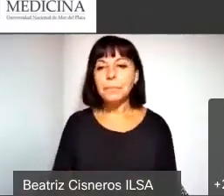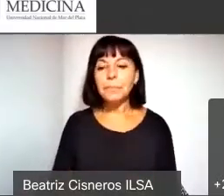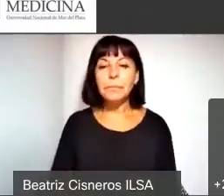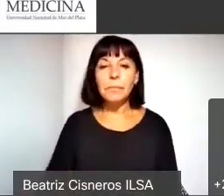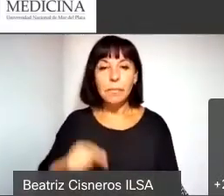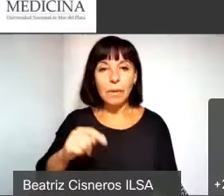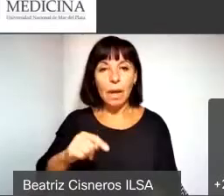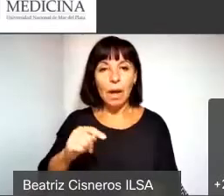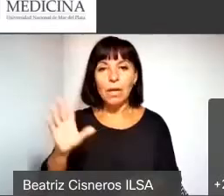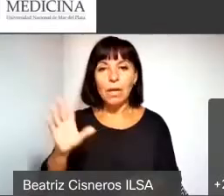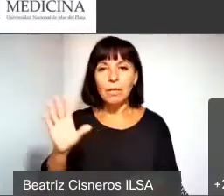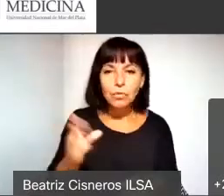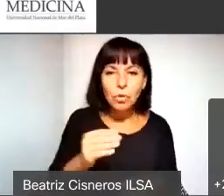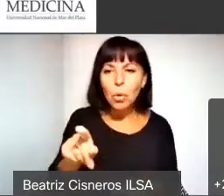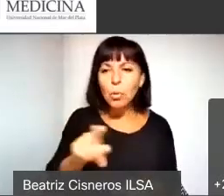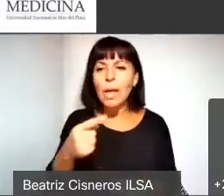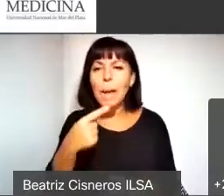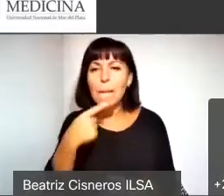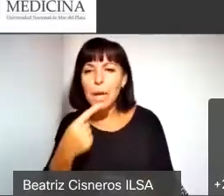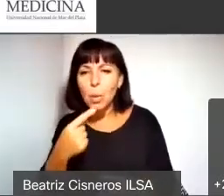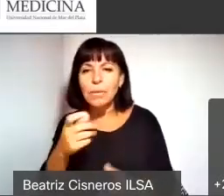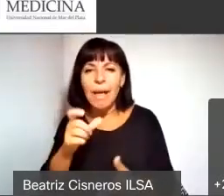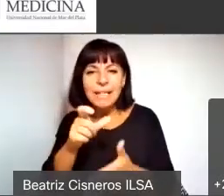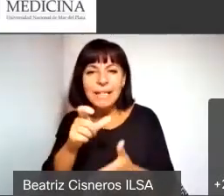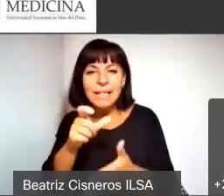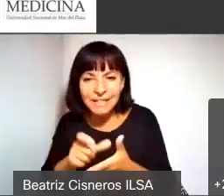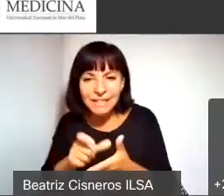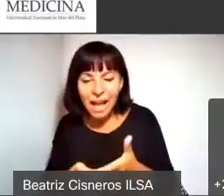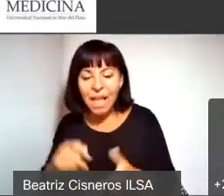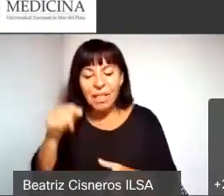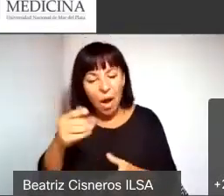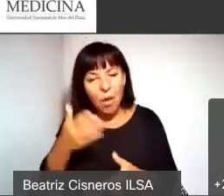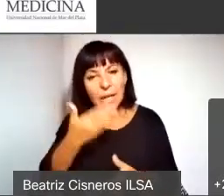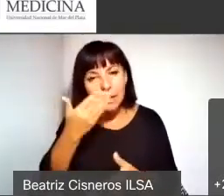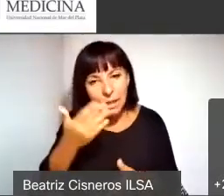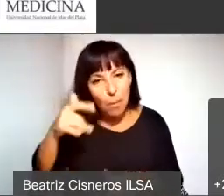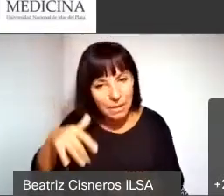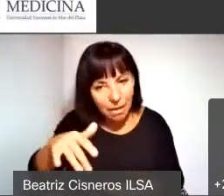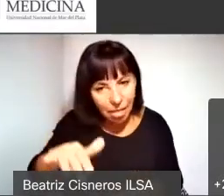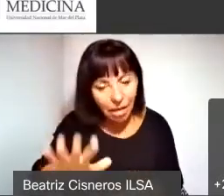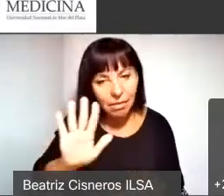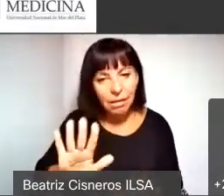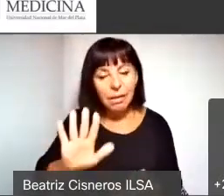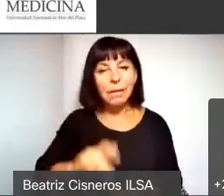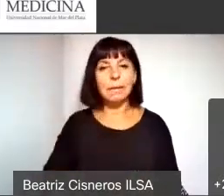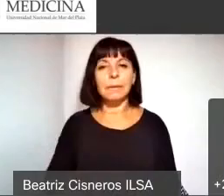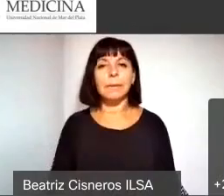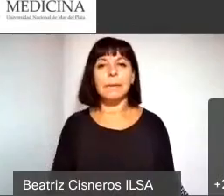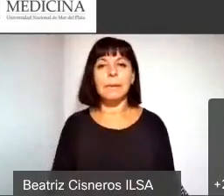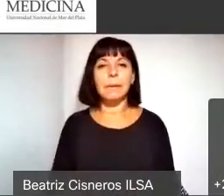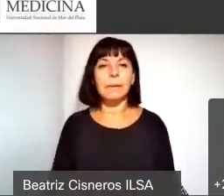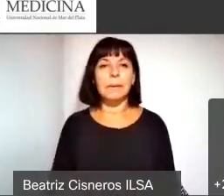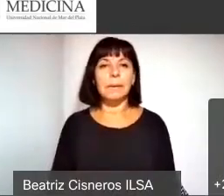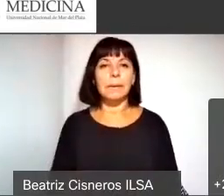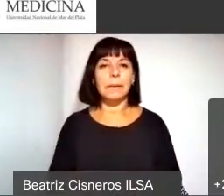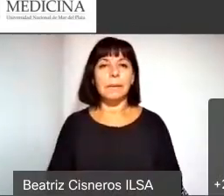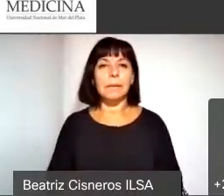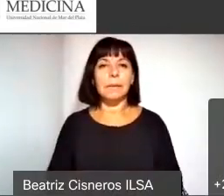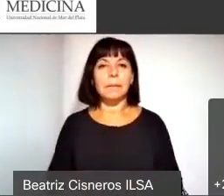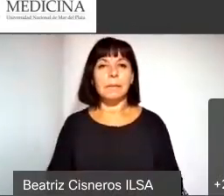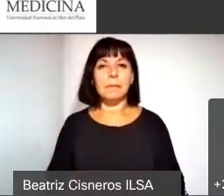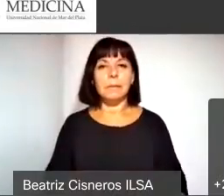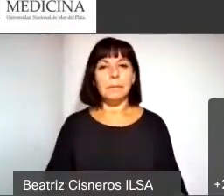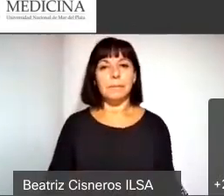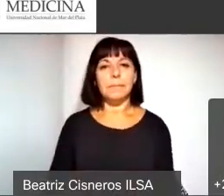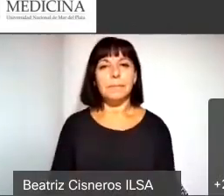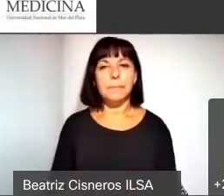hablar de todas estas cosas que están diciendo. Sí, sí, sí. Seguimos. Y acá apareció una de las cosas que acabaron